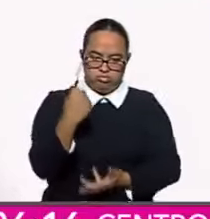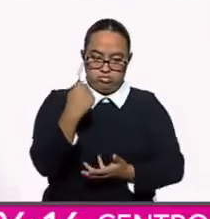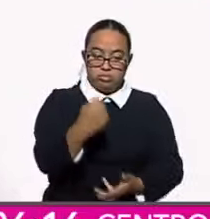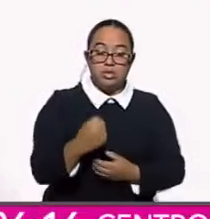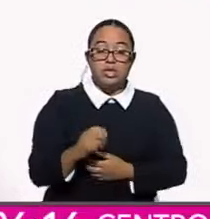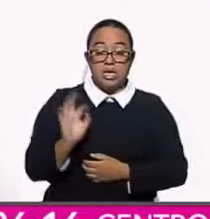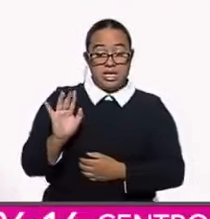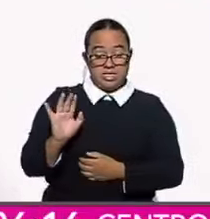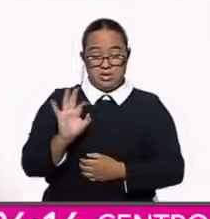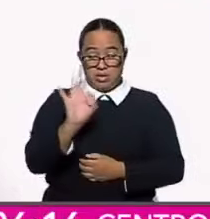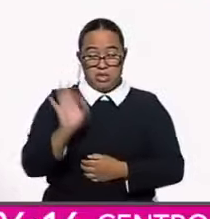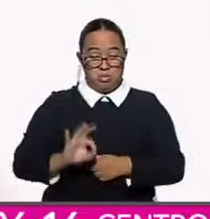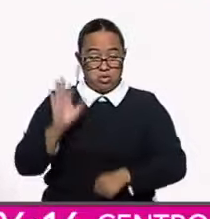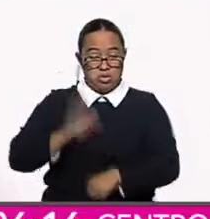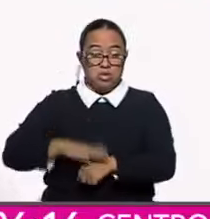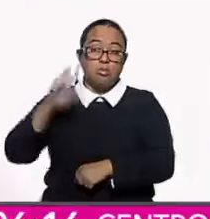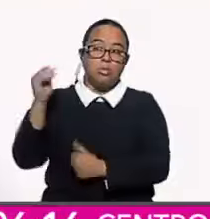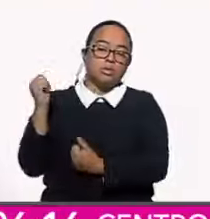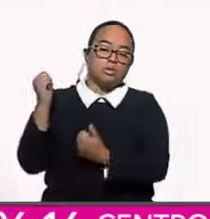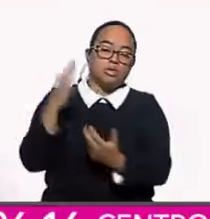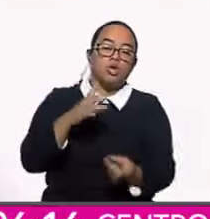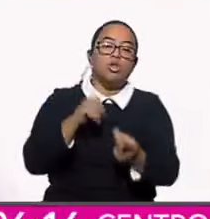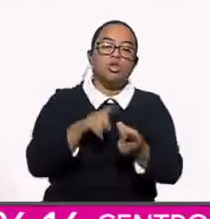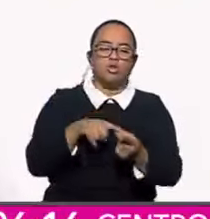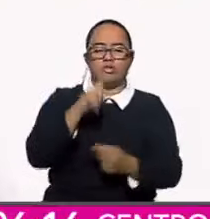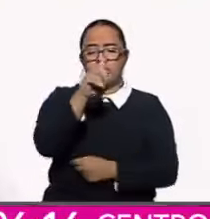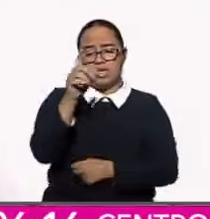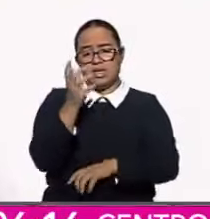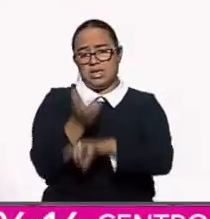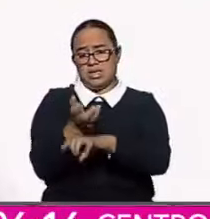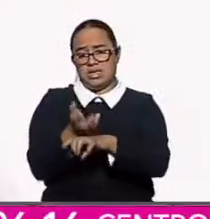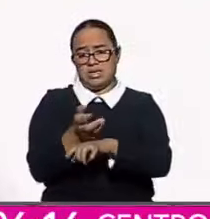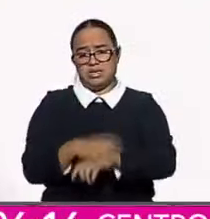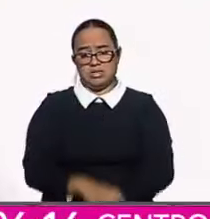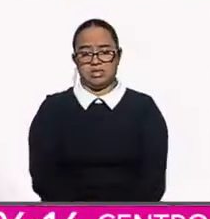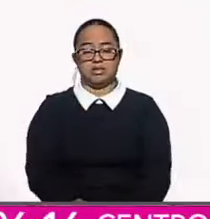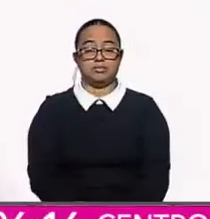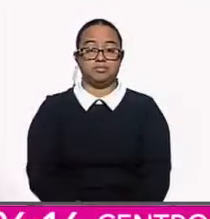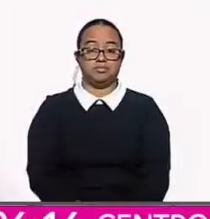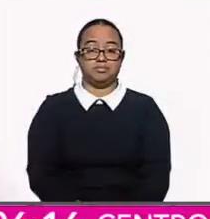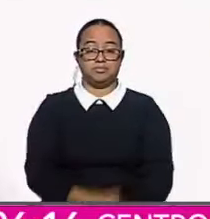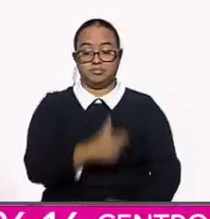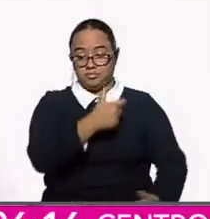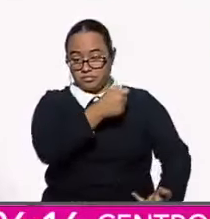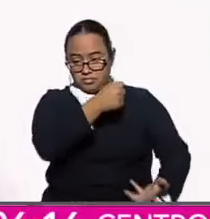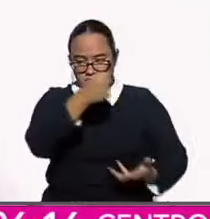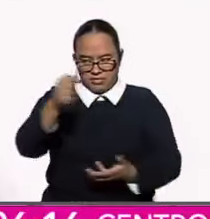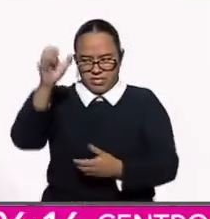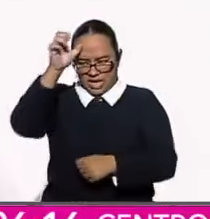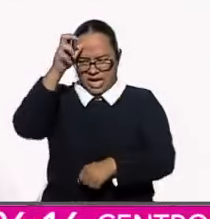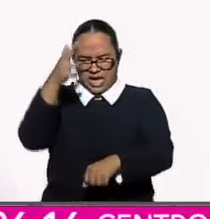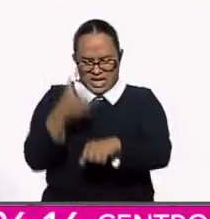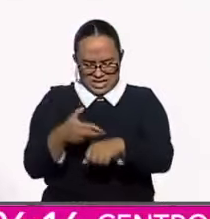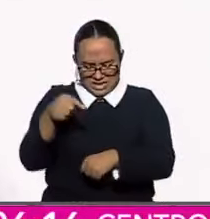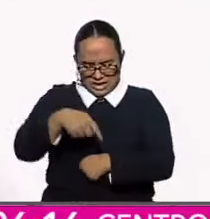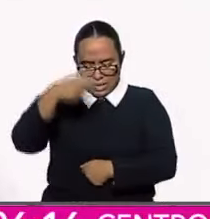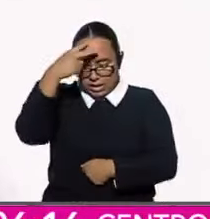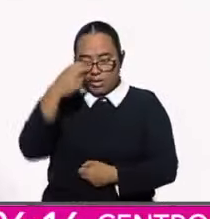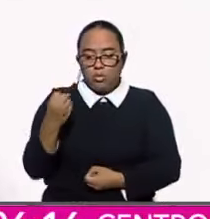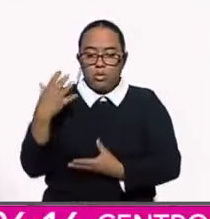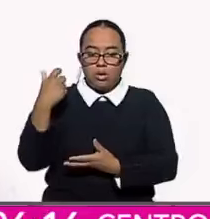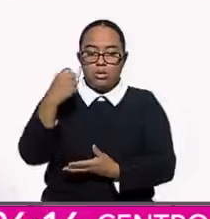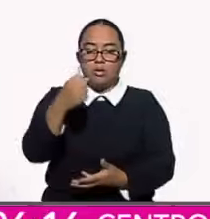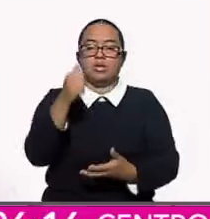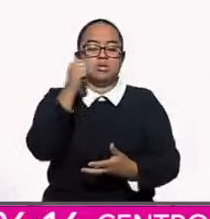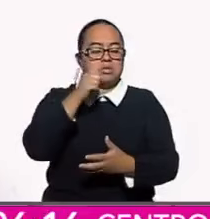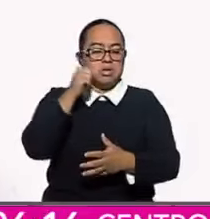del 50% proviene de Estados Unidos. La tendencia de inversión extranjera en México, en conclusión,